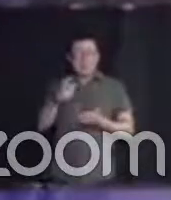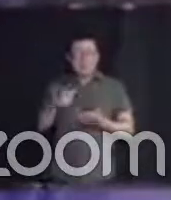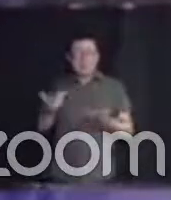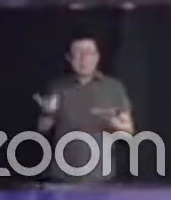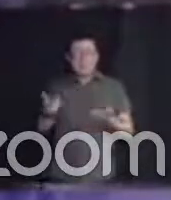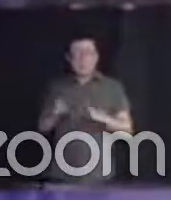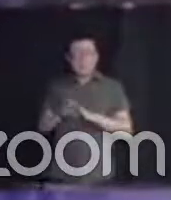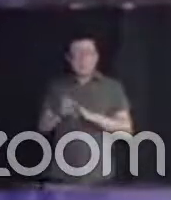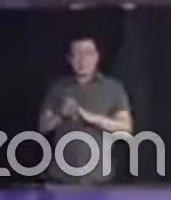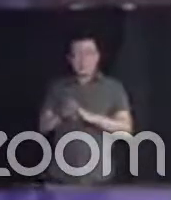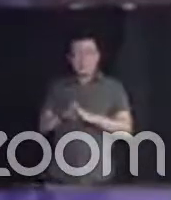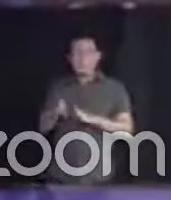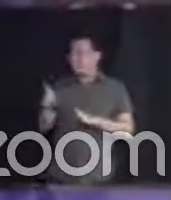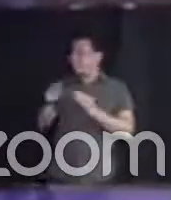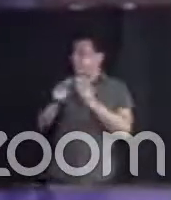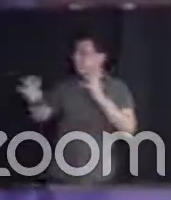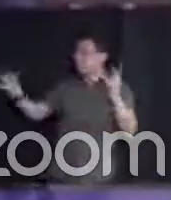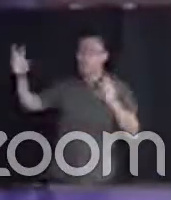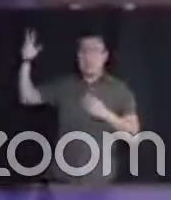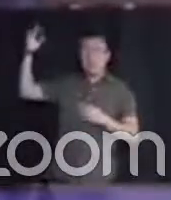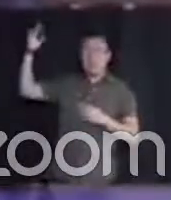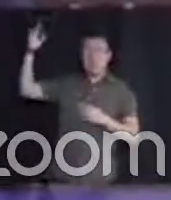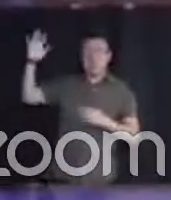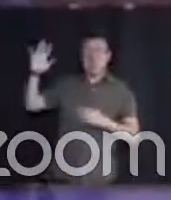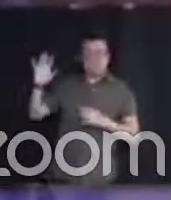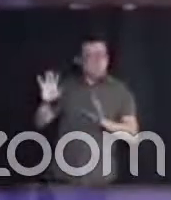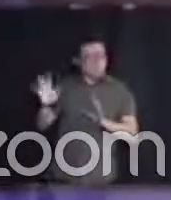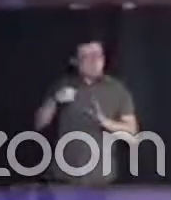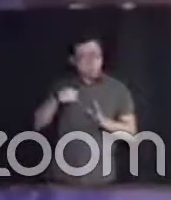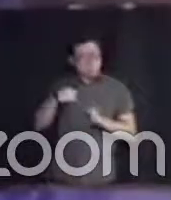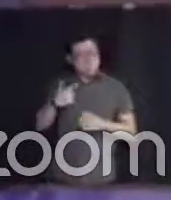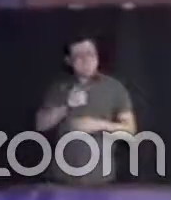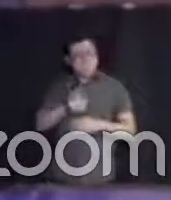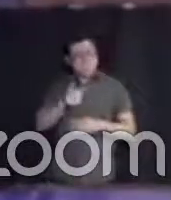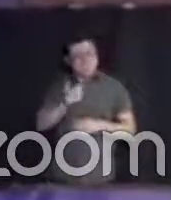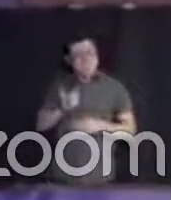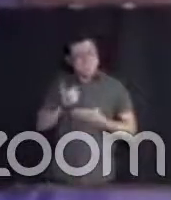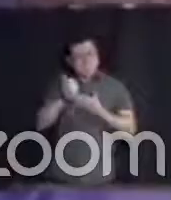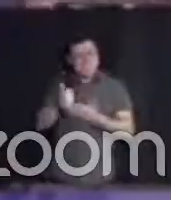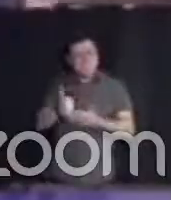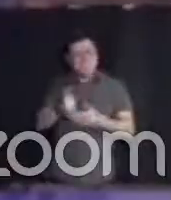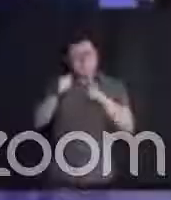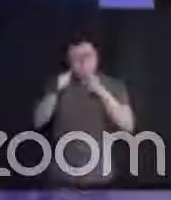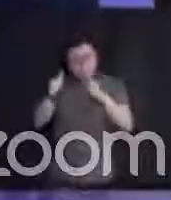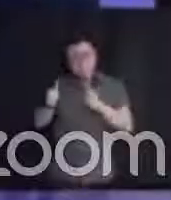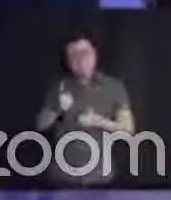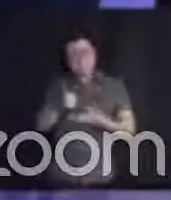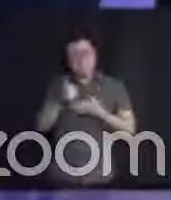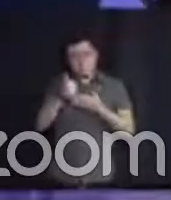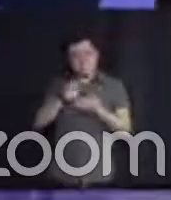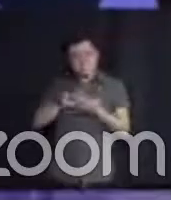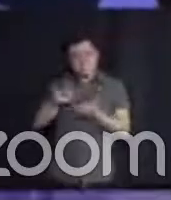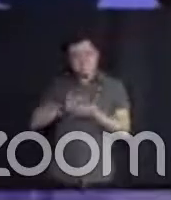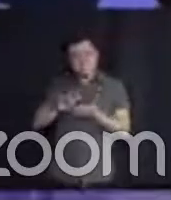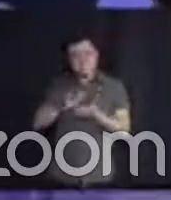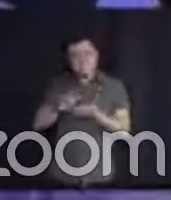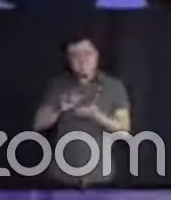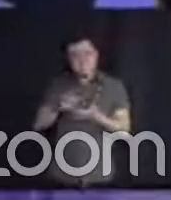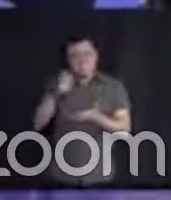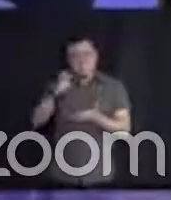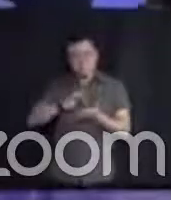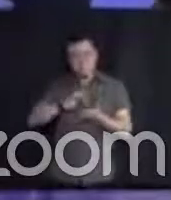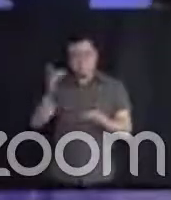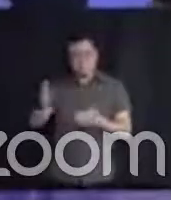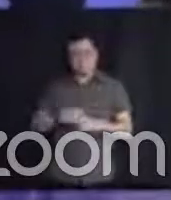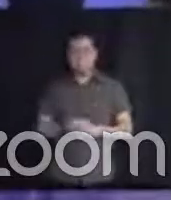estar en el sol tampoco. Y nos pusimos las pilas y es un placer trabajar con el staff. Muchas gracias. Y por eso están aquí, Gerardo y